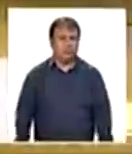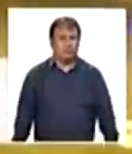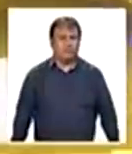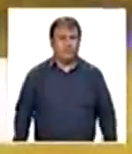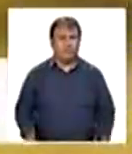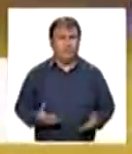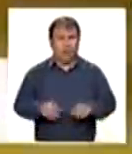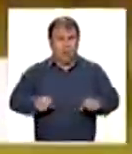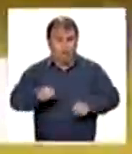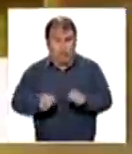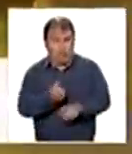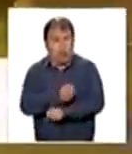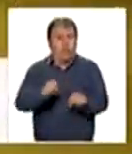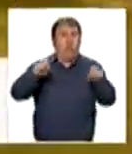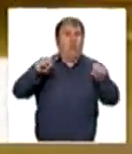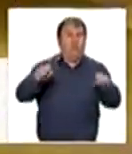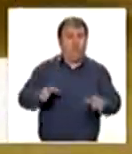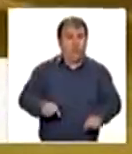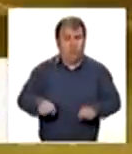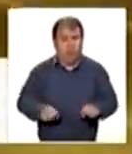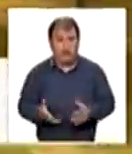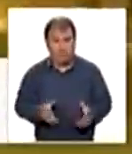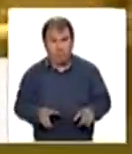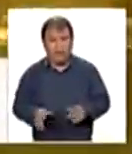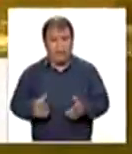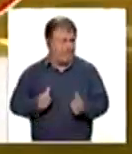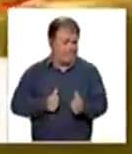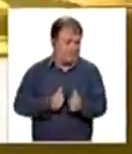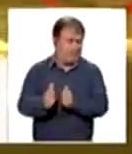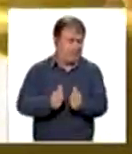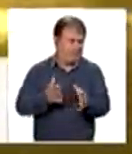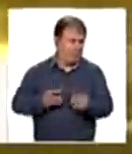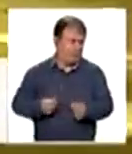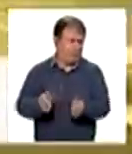Un ciclista salva de ser atropellado, pero la competencia continúa.